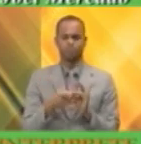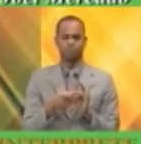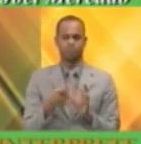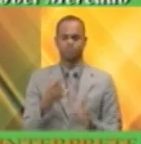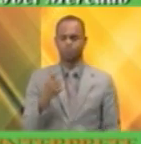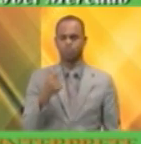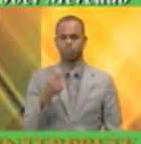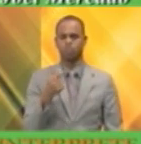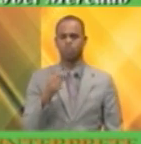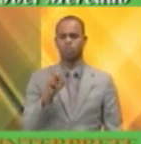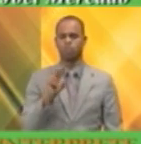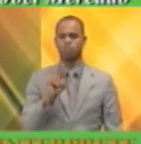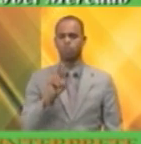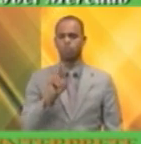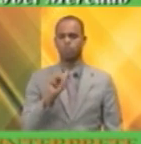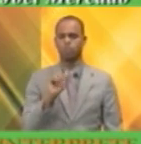los